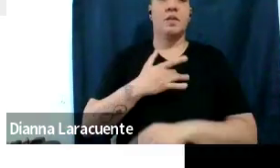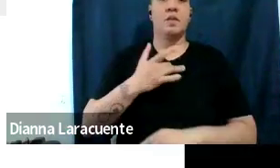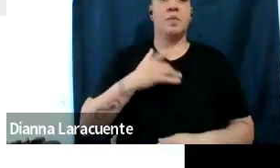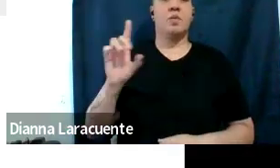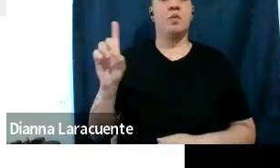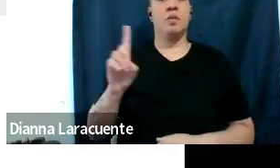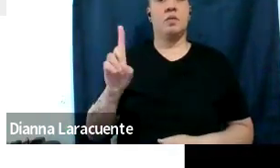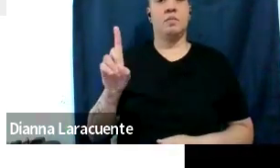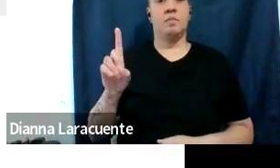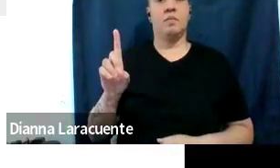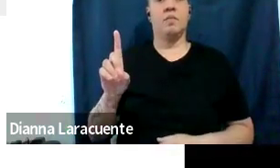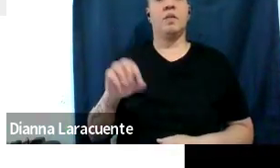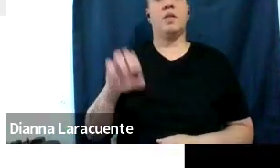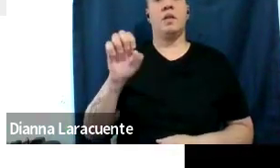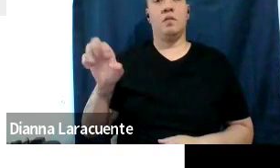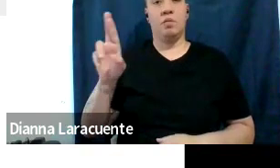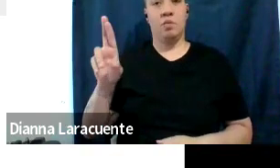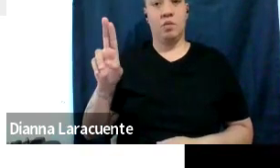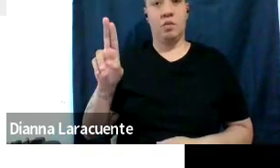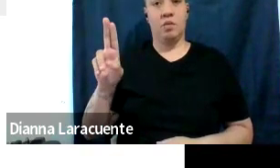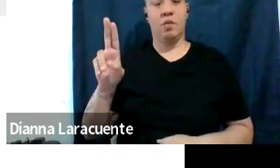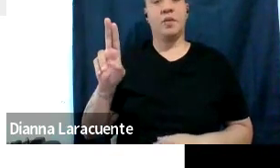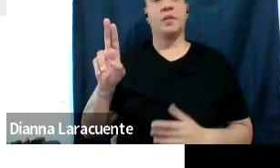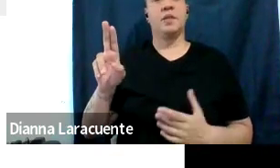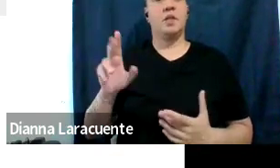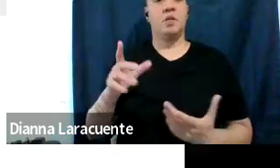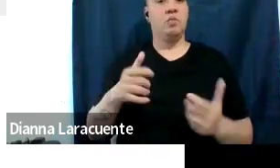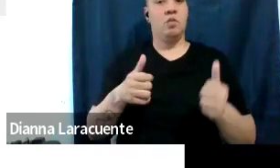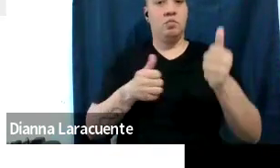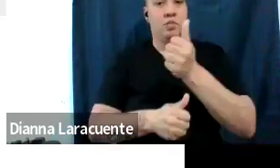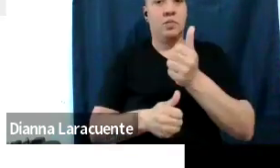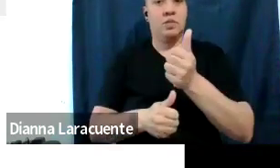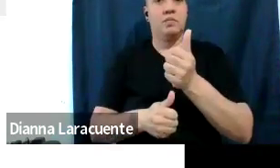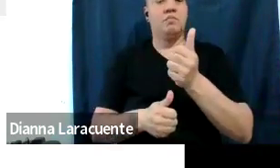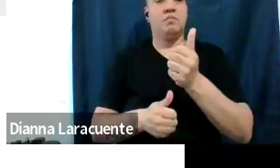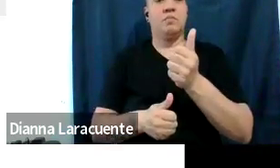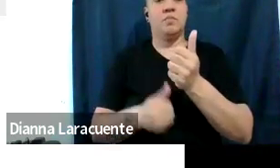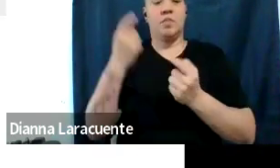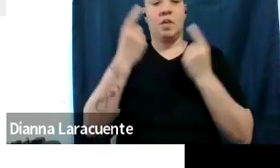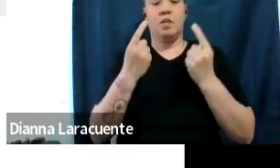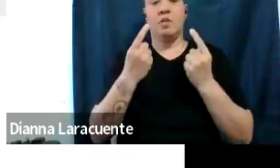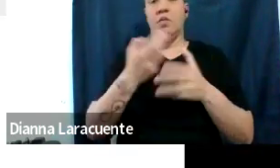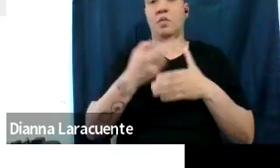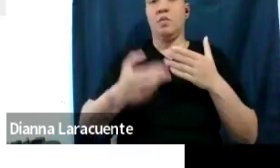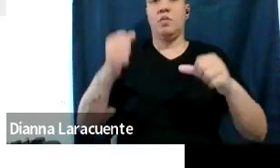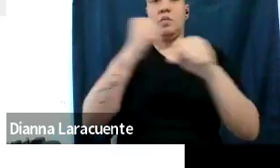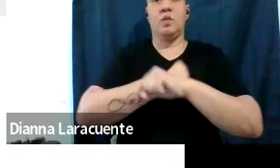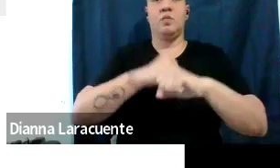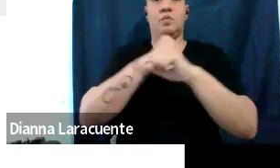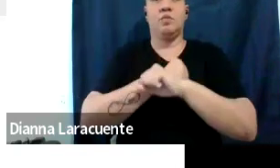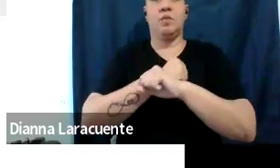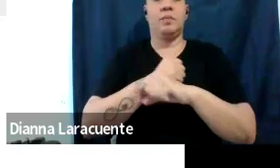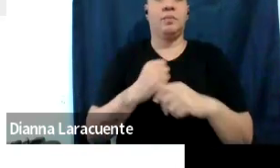la República vencedora y que no se consideraban sometidos la isla a la consecuencia de una lucha,